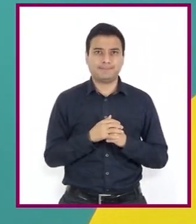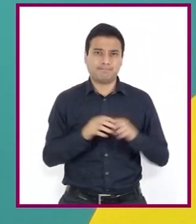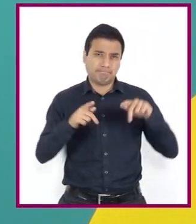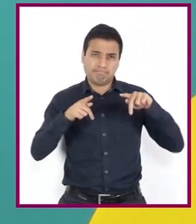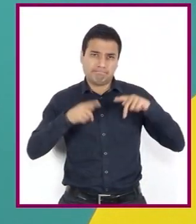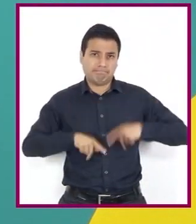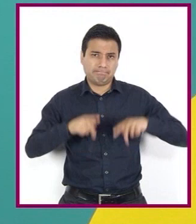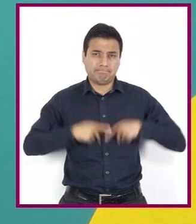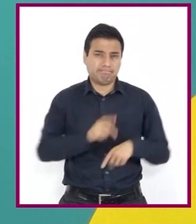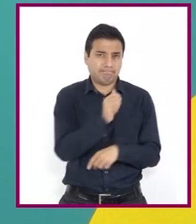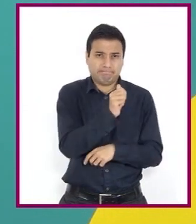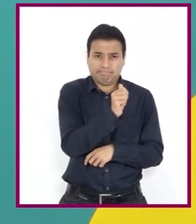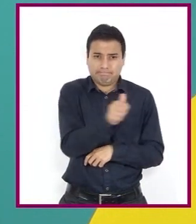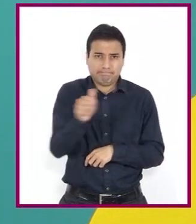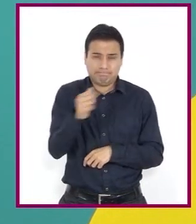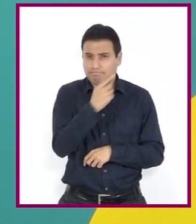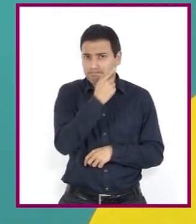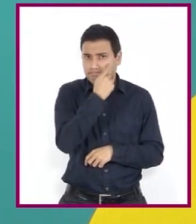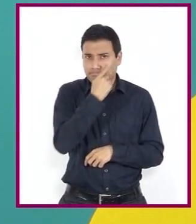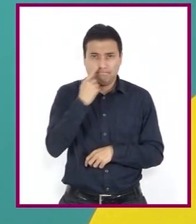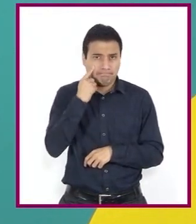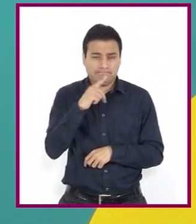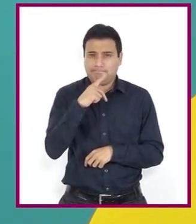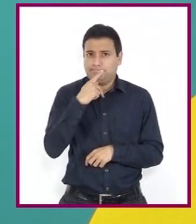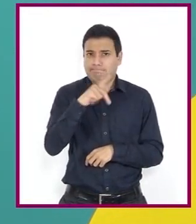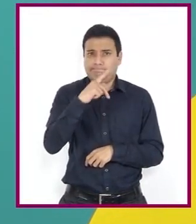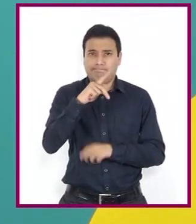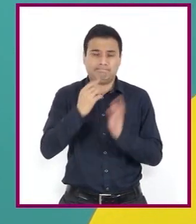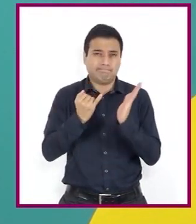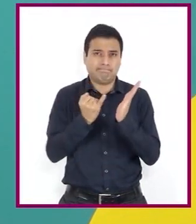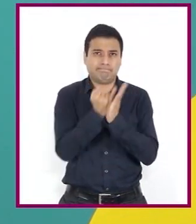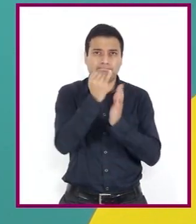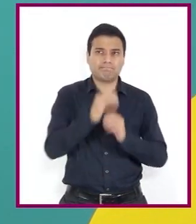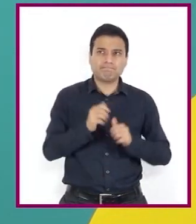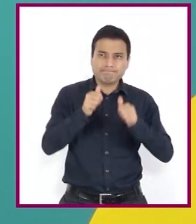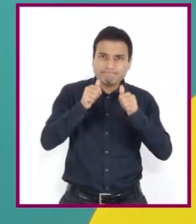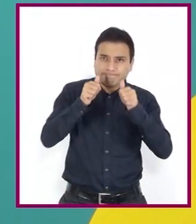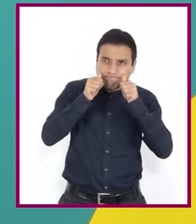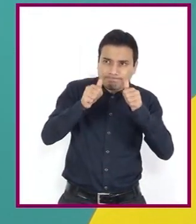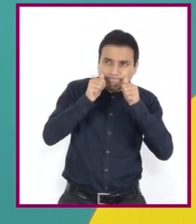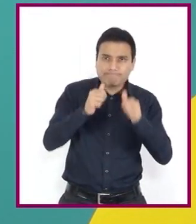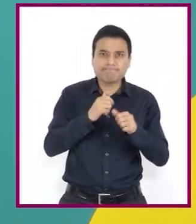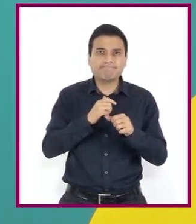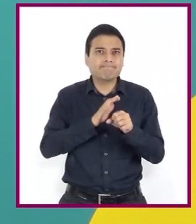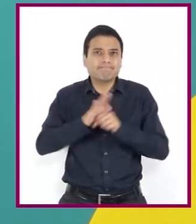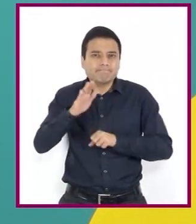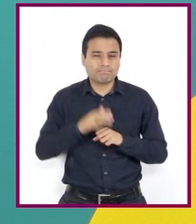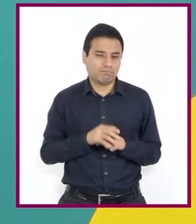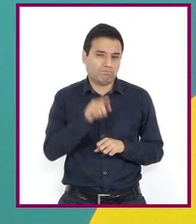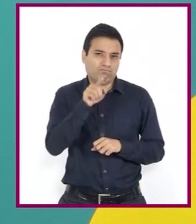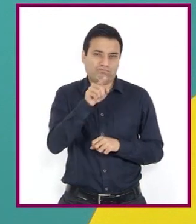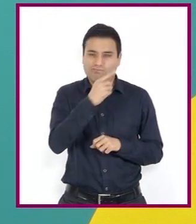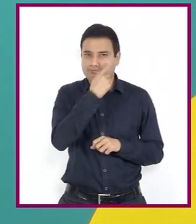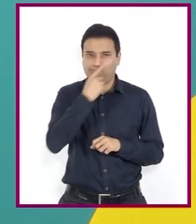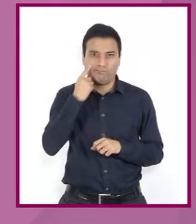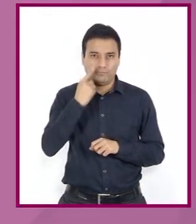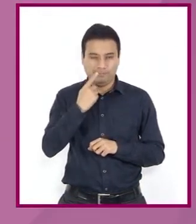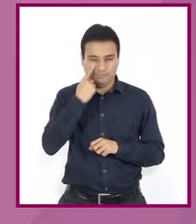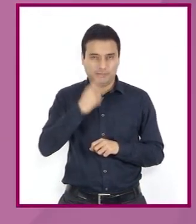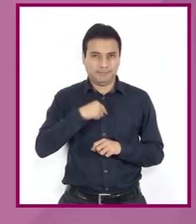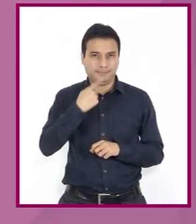nosotros decidimos a qué parte del entorno le ponemos mayor atención, por lo que el reto consiste en lo